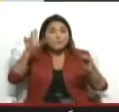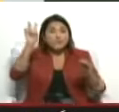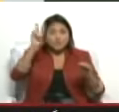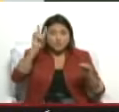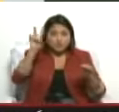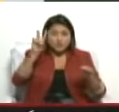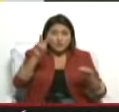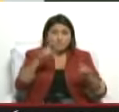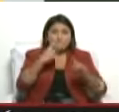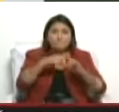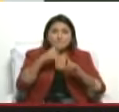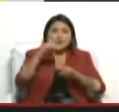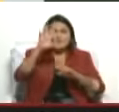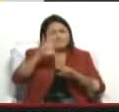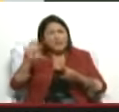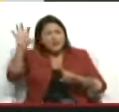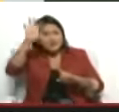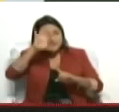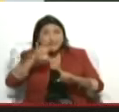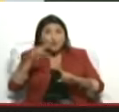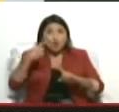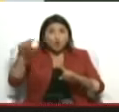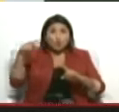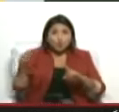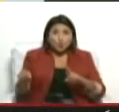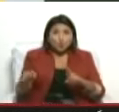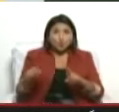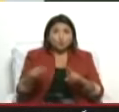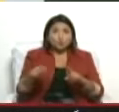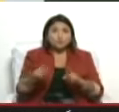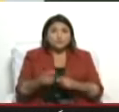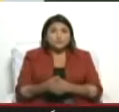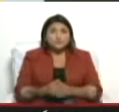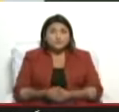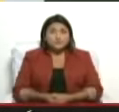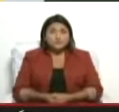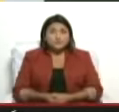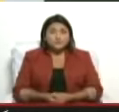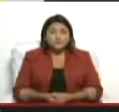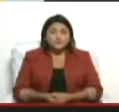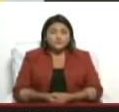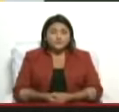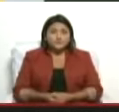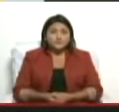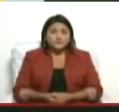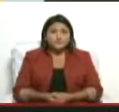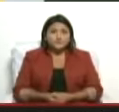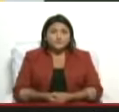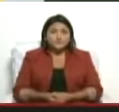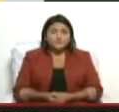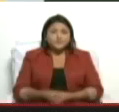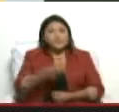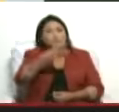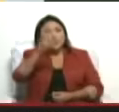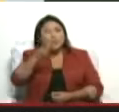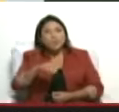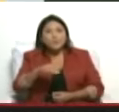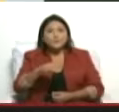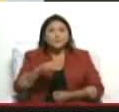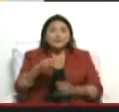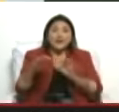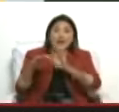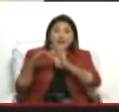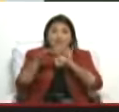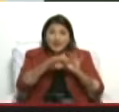y la comunidad internacional Mediante los medios de comunicación digital aliados y allí entonces